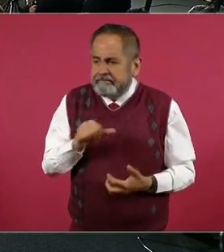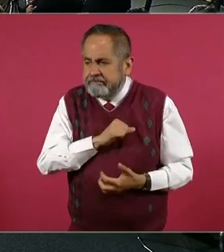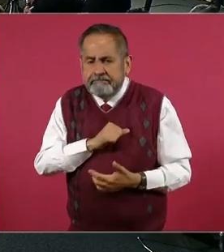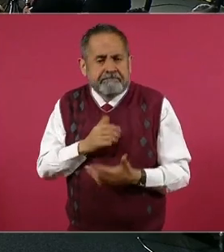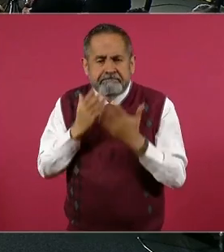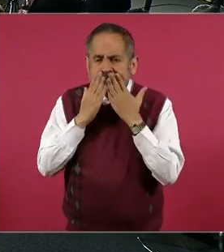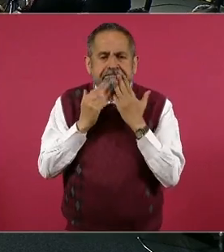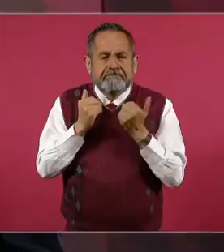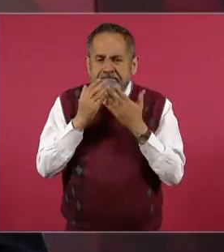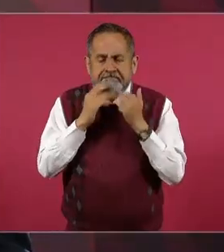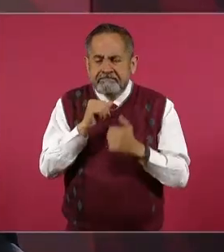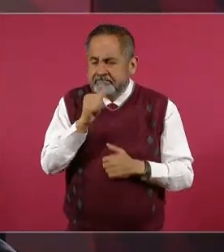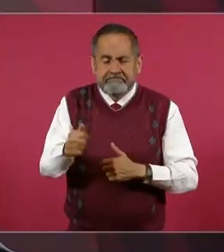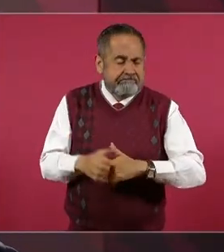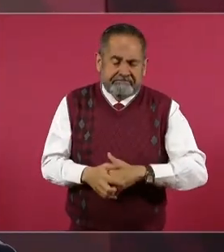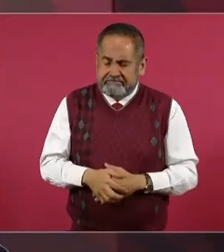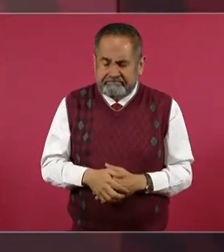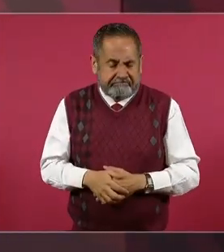no